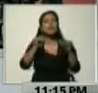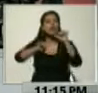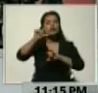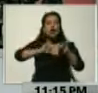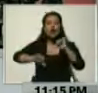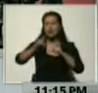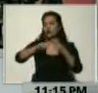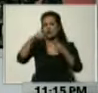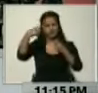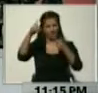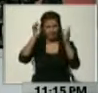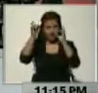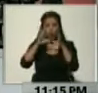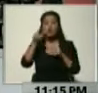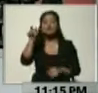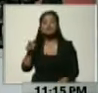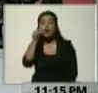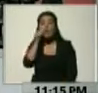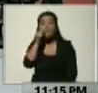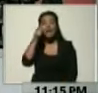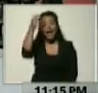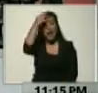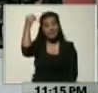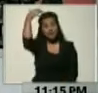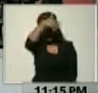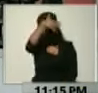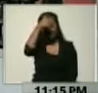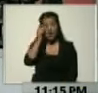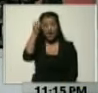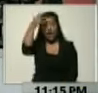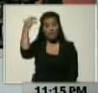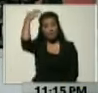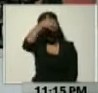sociales, es el concejal Alfredo Jimeno y